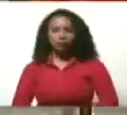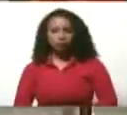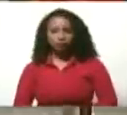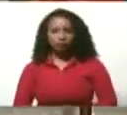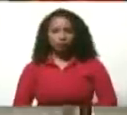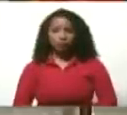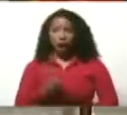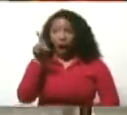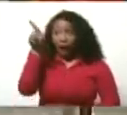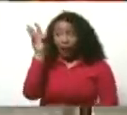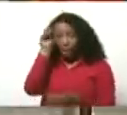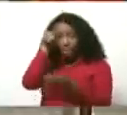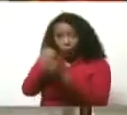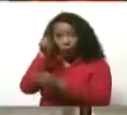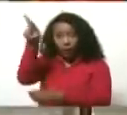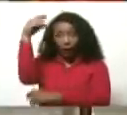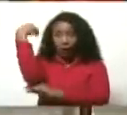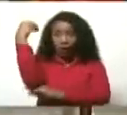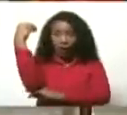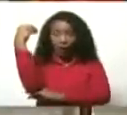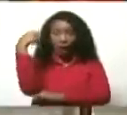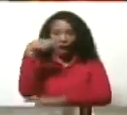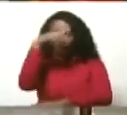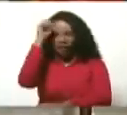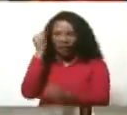que en Italia horadó,